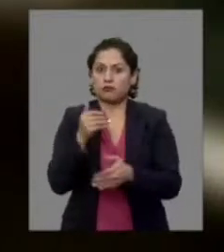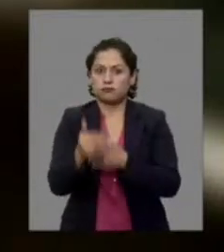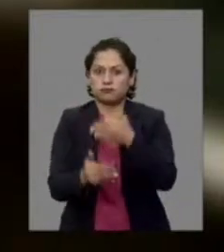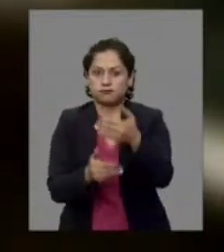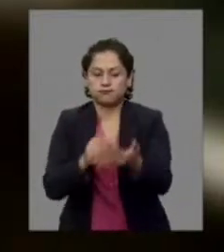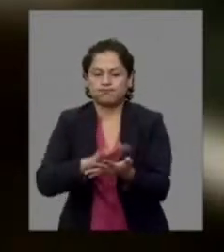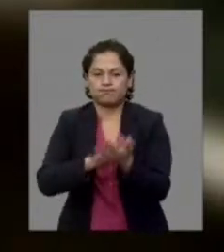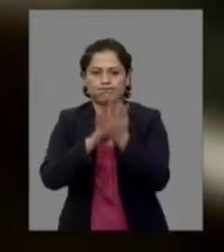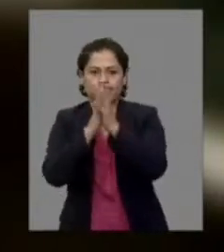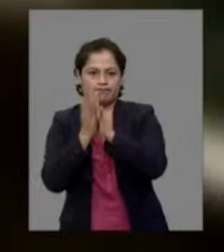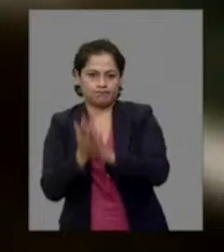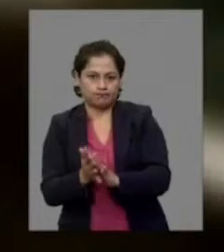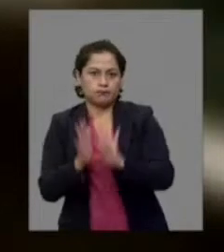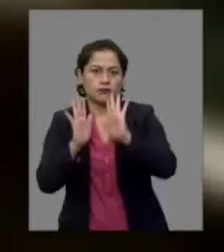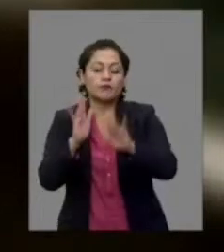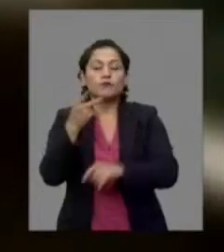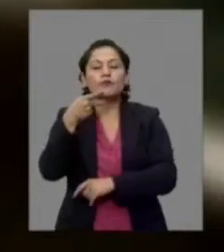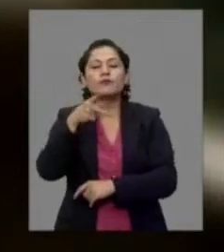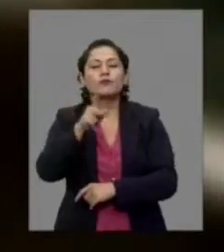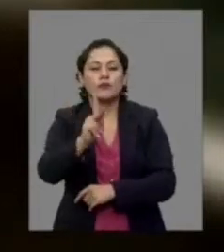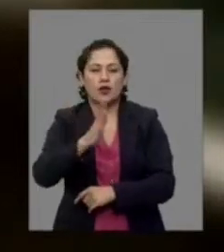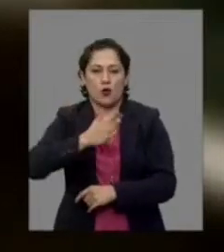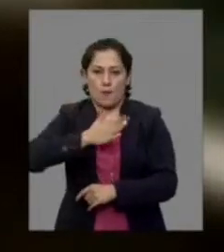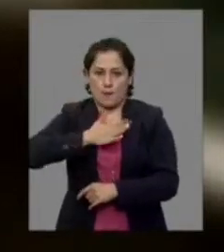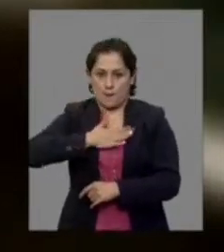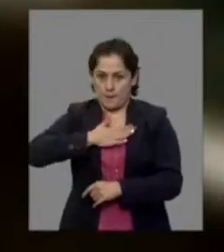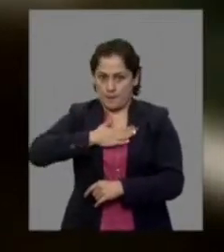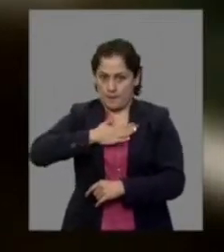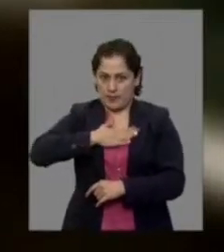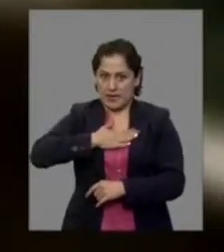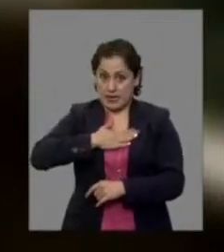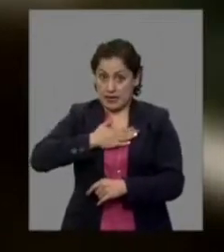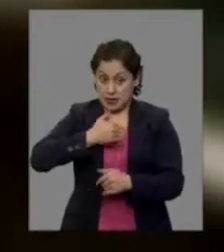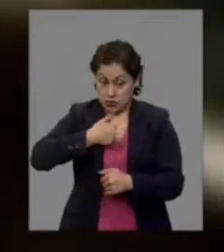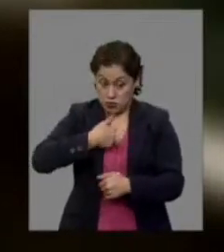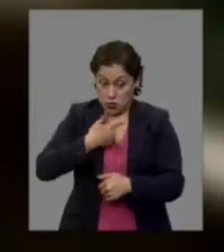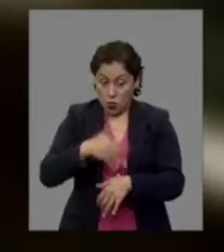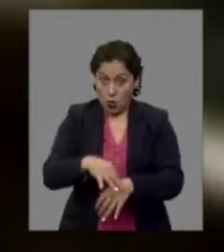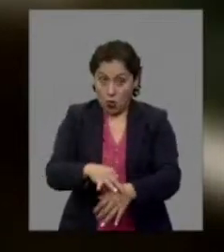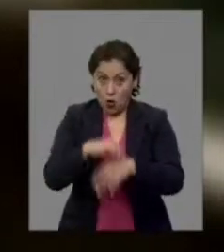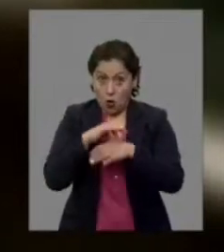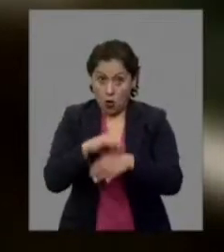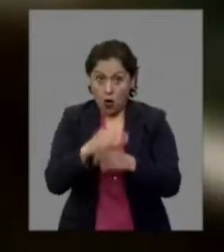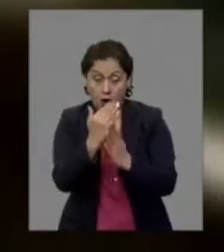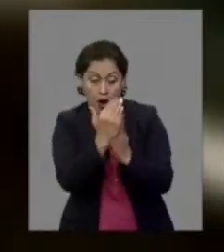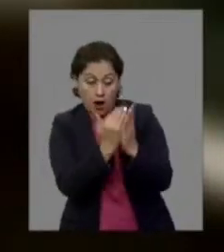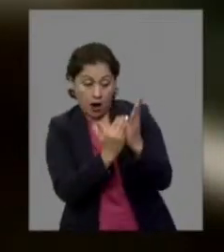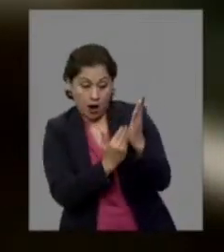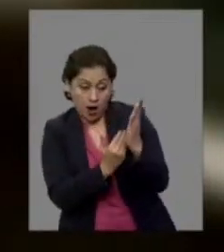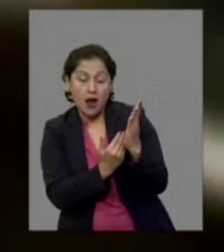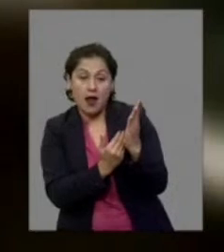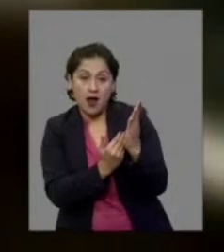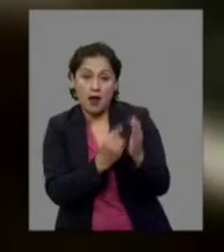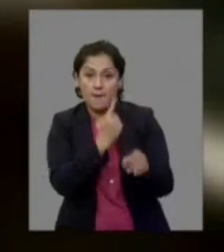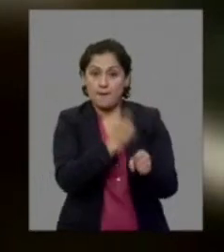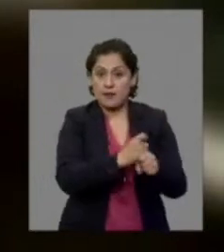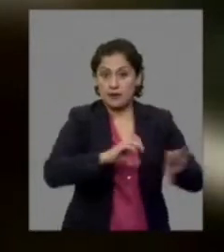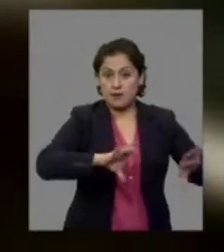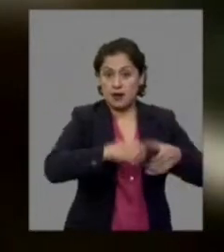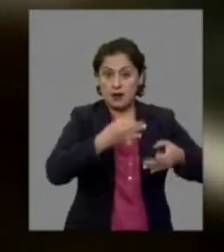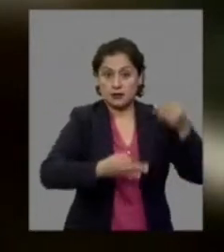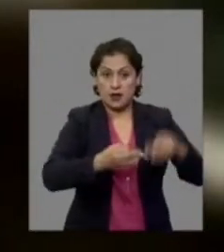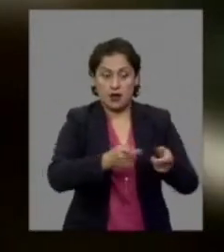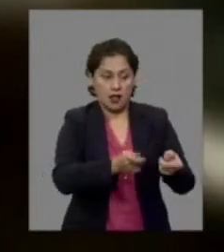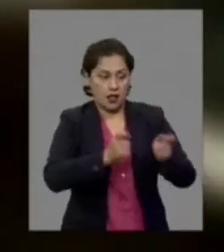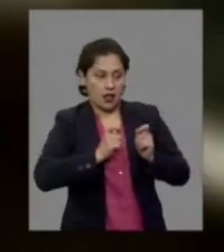en lo personal no he compartido un buen número de estos criterios que se ha establecido por parte de la primera sala,